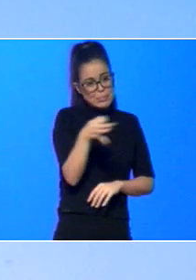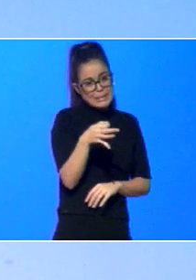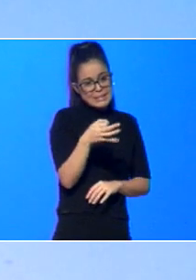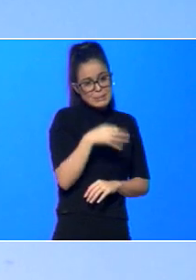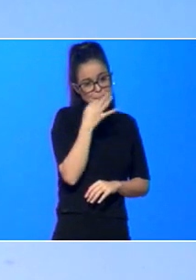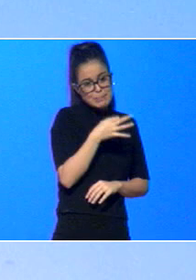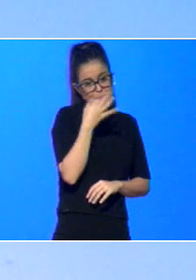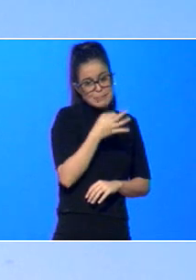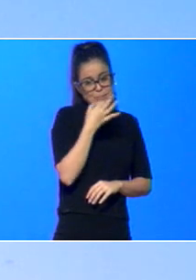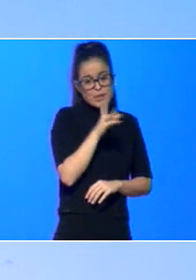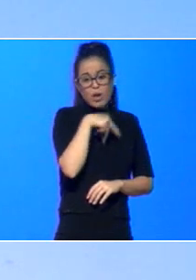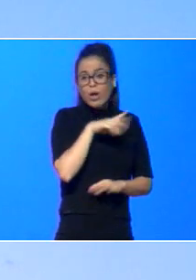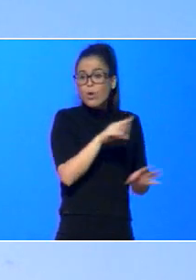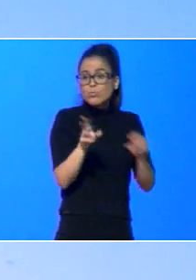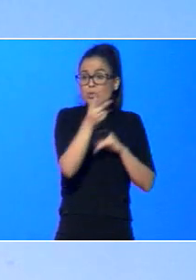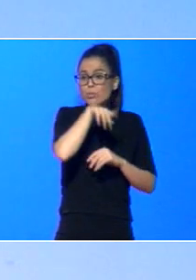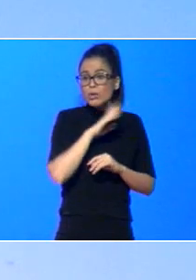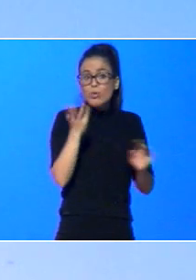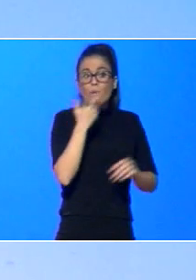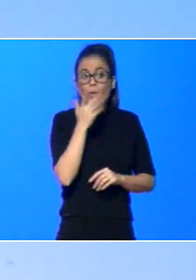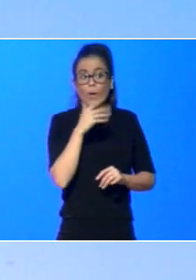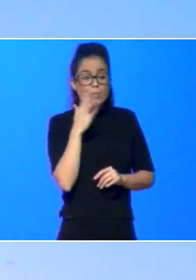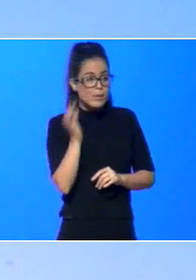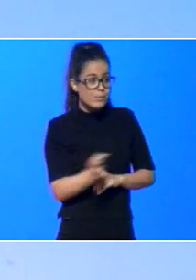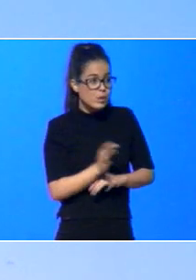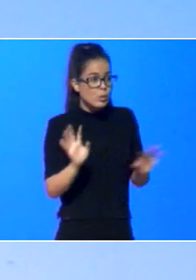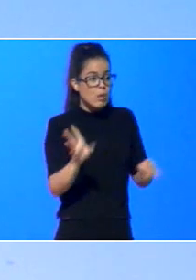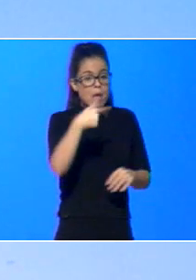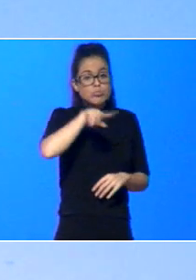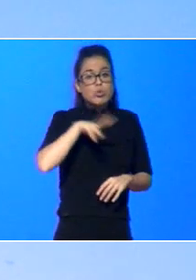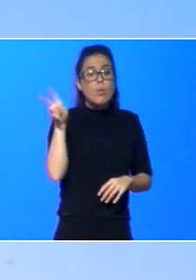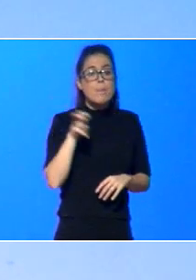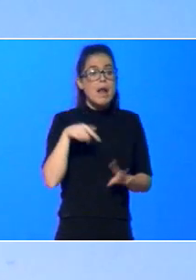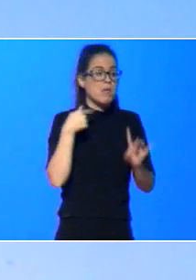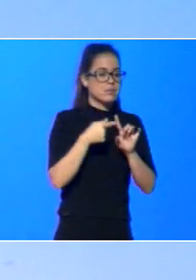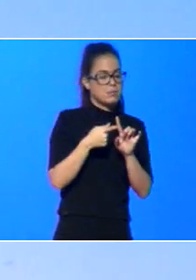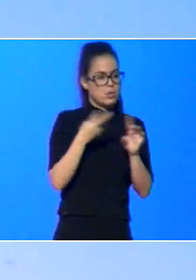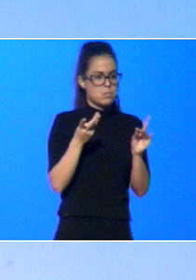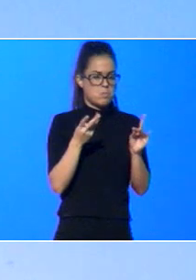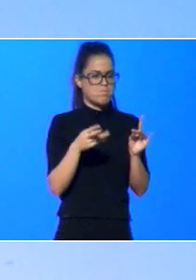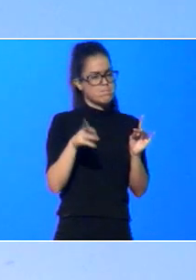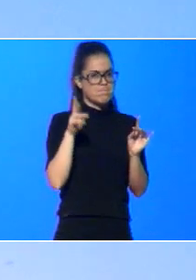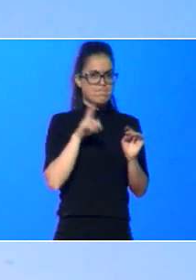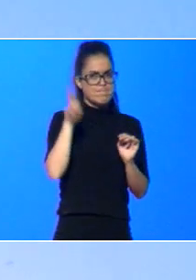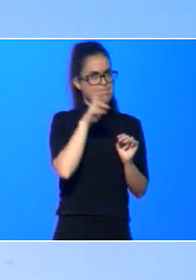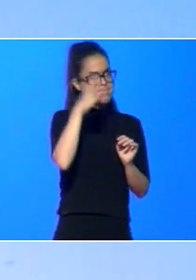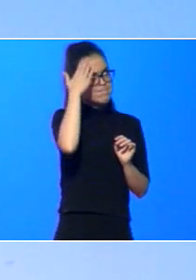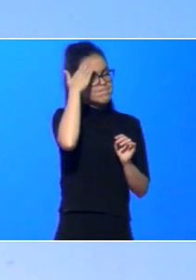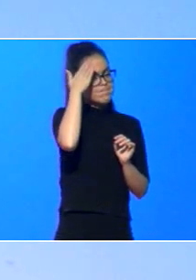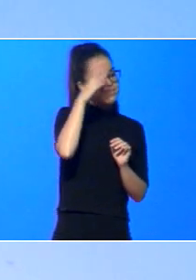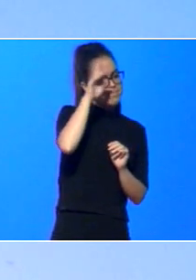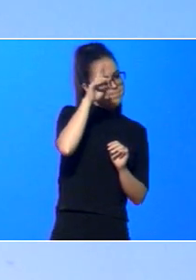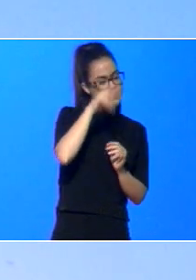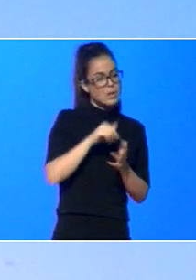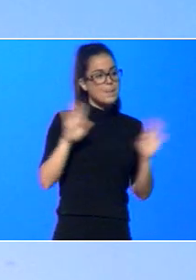muchas y muchos de ustedes lo conocían y Bueno les ha servido para refrescarlo no pero bueno Luego ojo la teoría